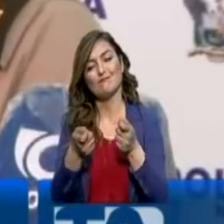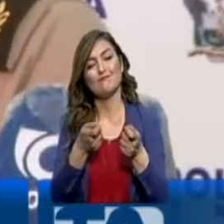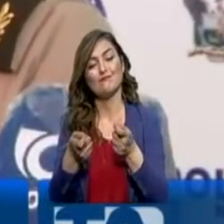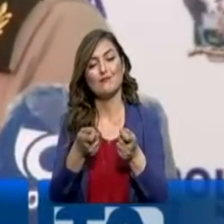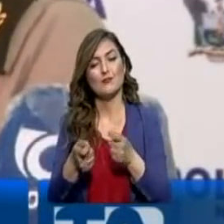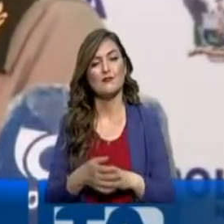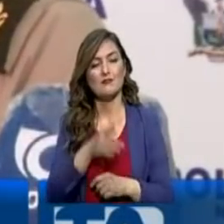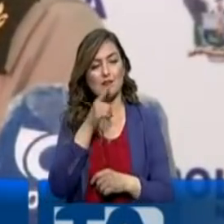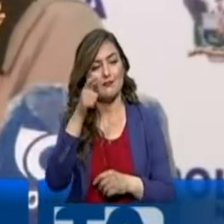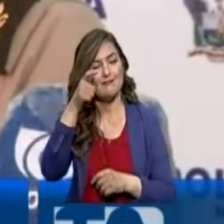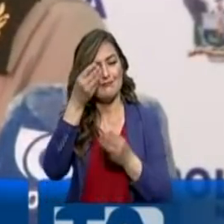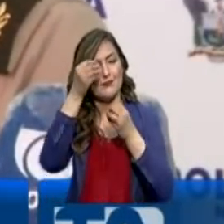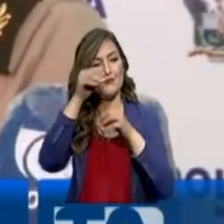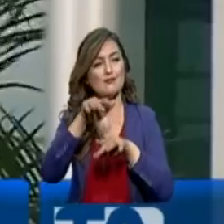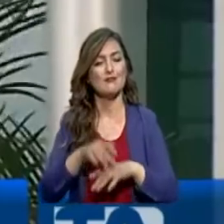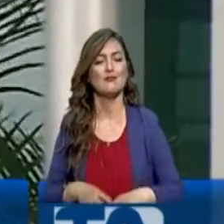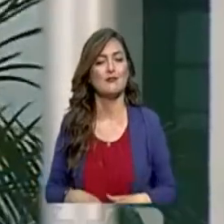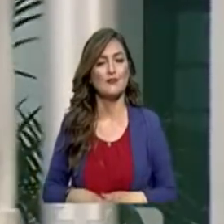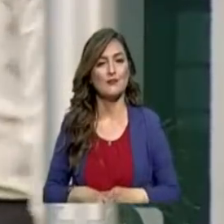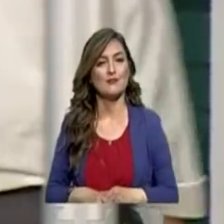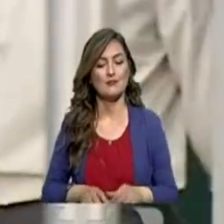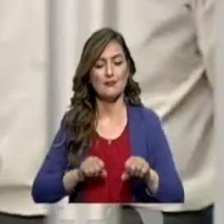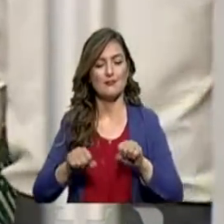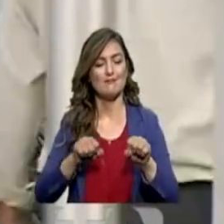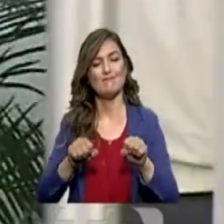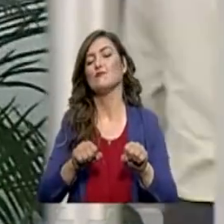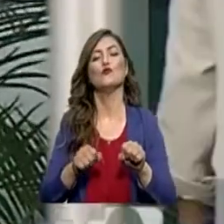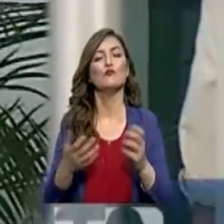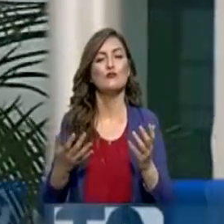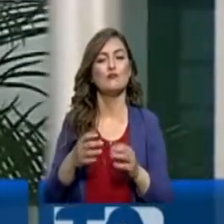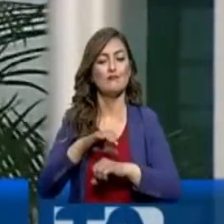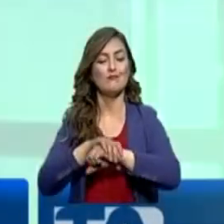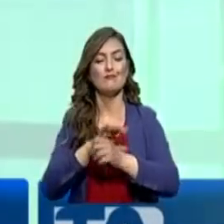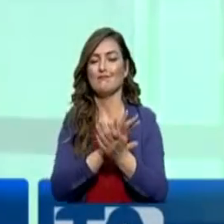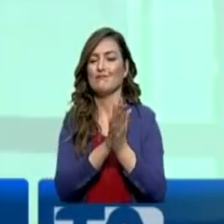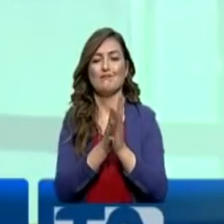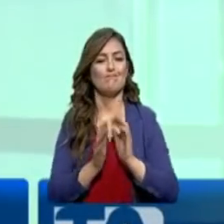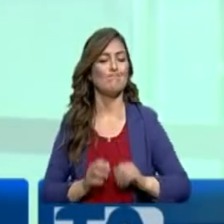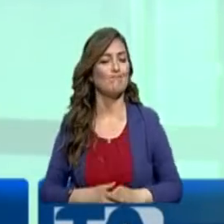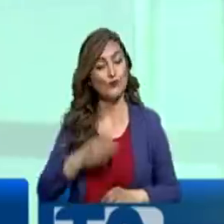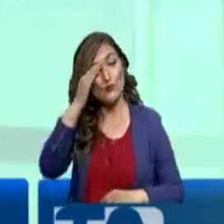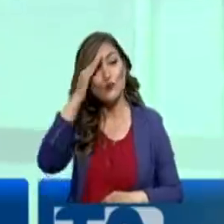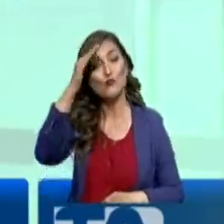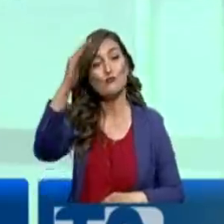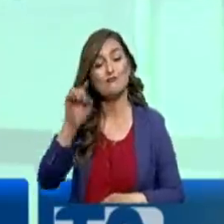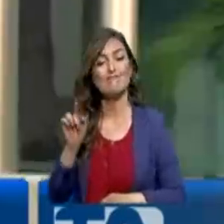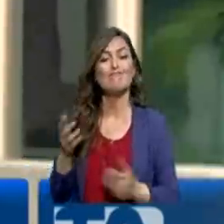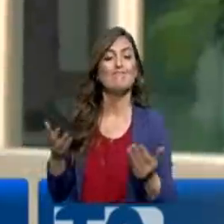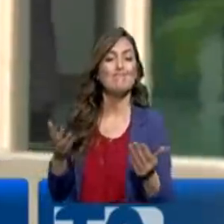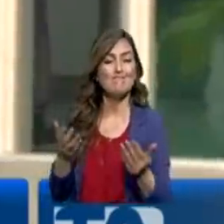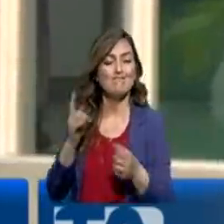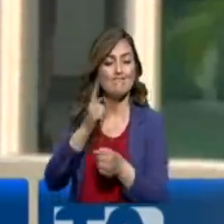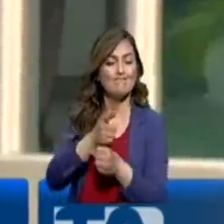hará conocer la Fiscalía General del Estado. En las diligencias no se han efectuado detenciones y, según la policía, tampoco se habrían